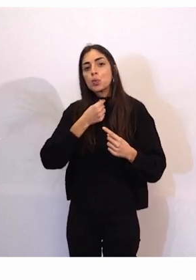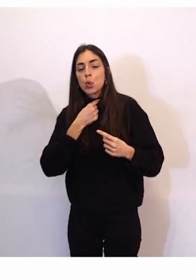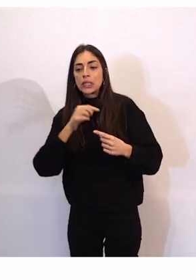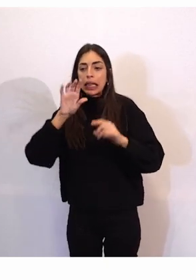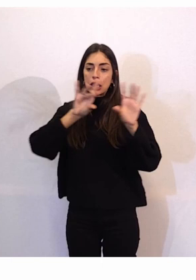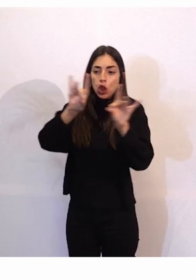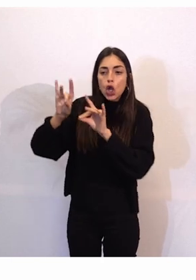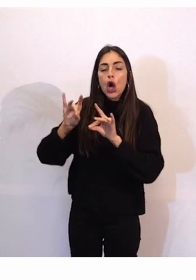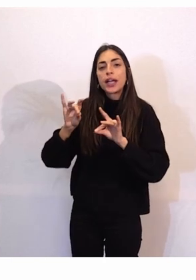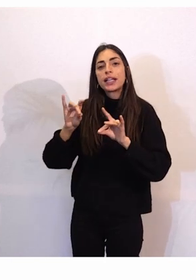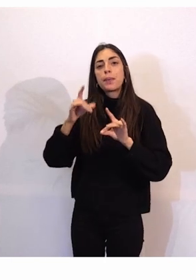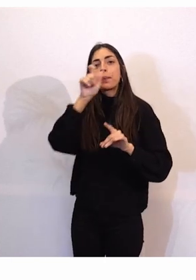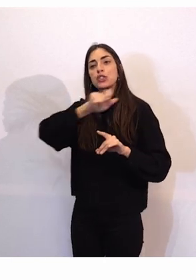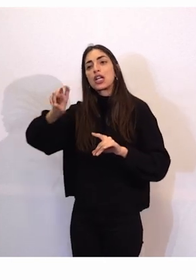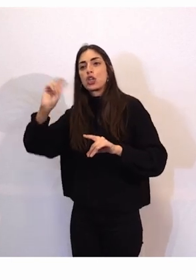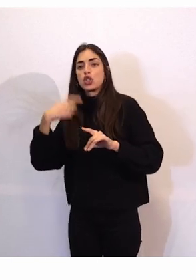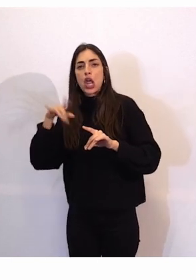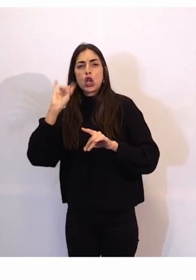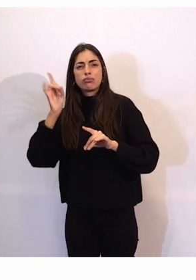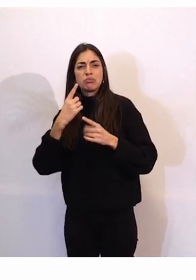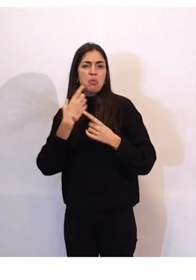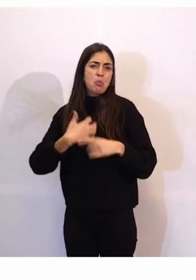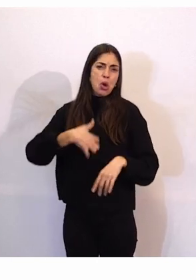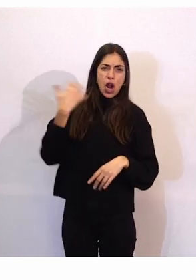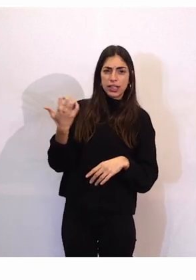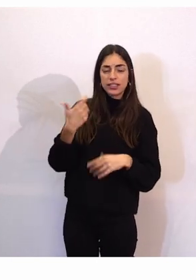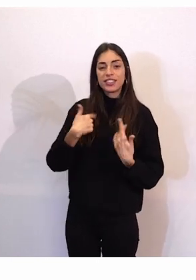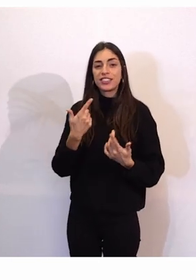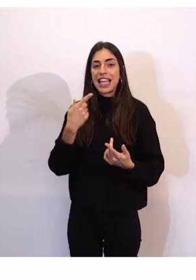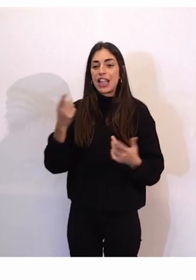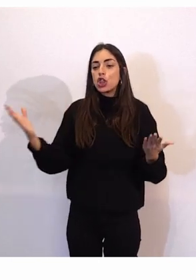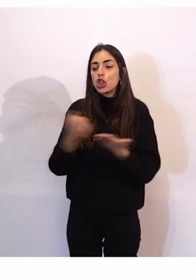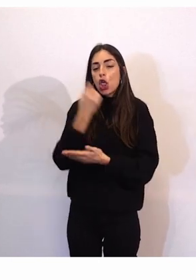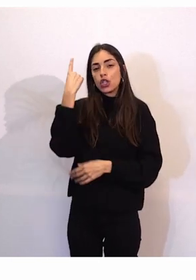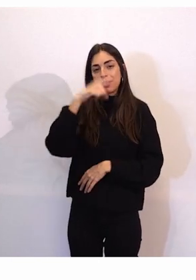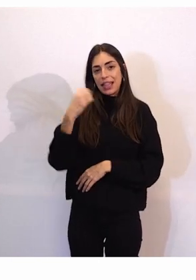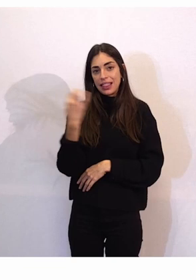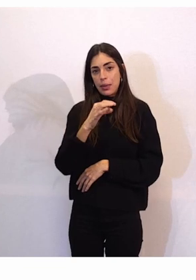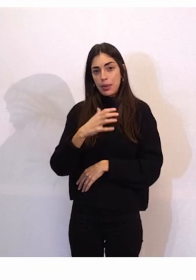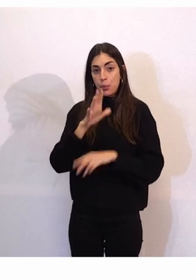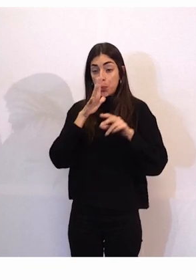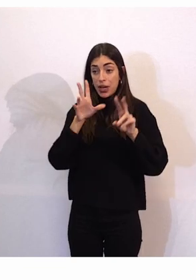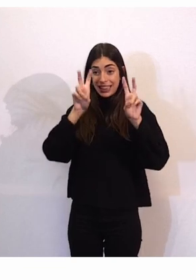que les molesta el sonido. Todo eso tenemos que saberlo. El tema sensorial es muy importante.